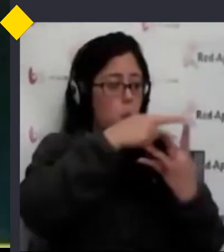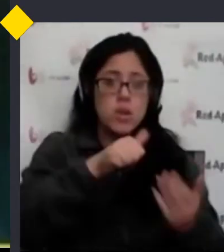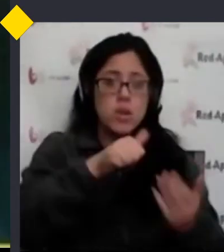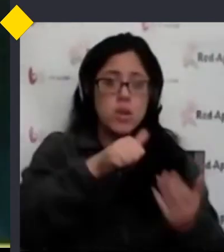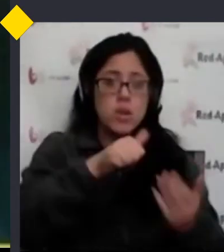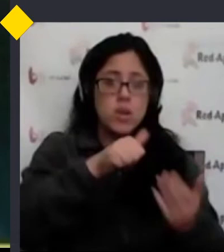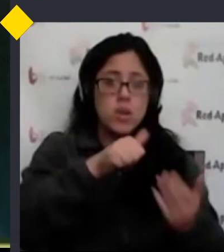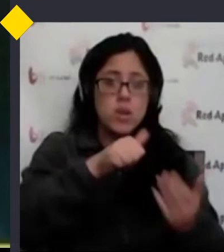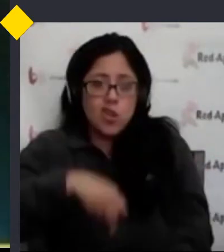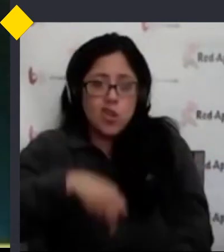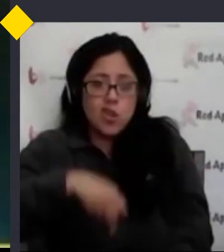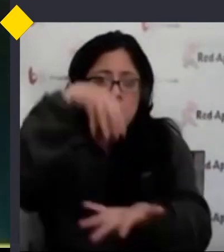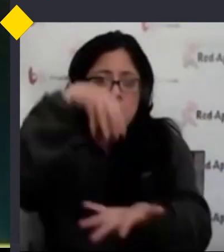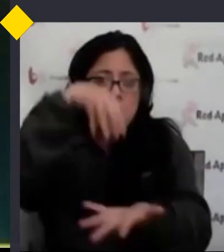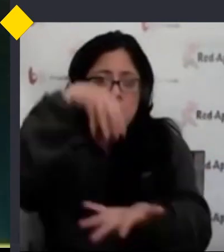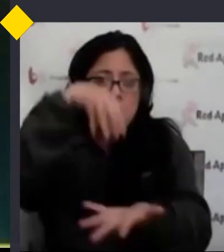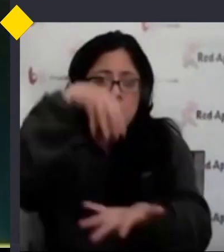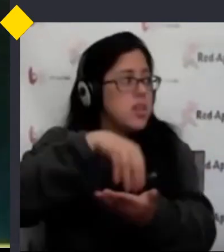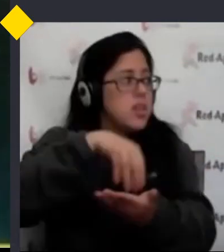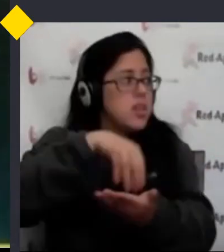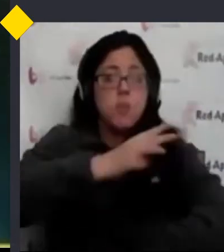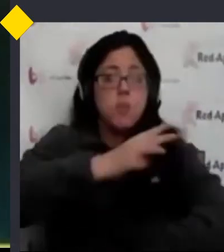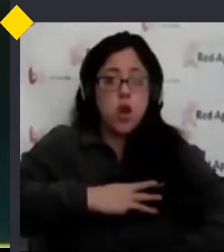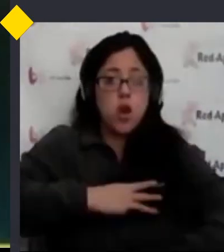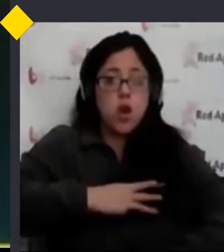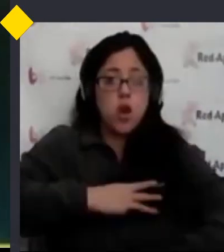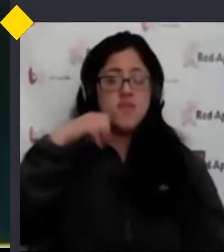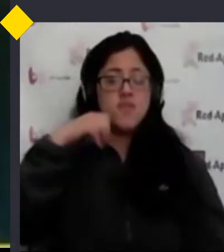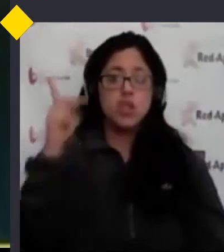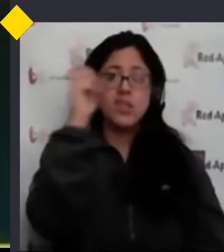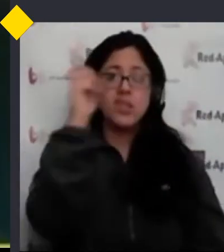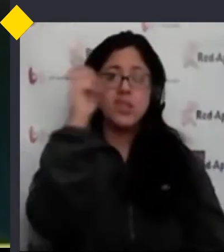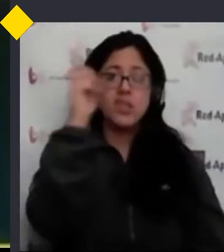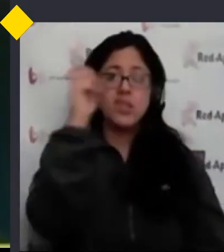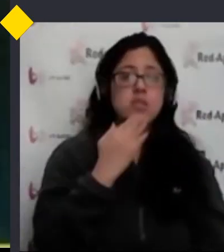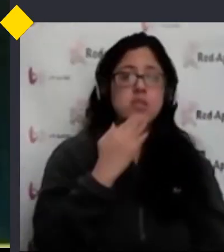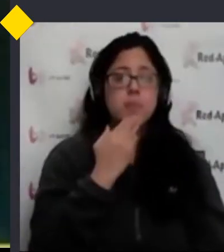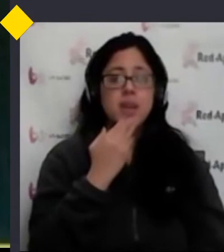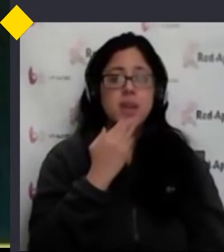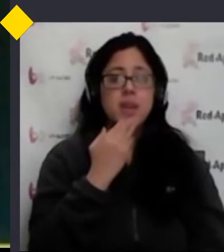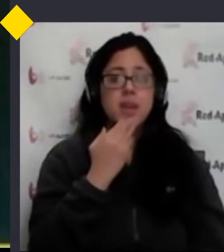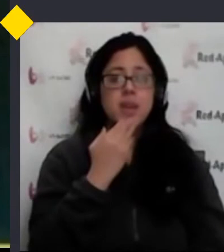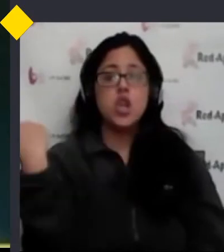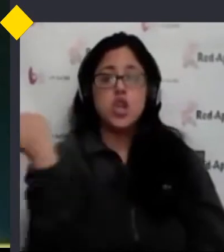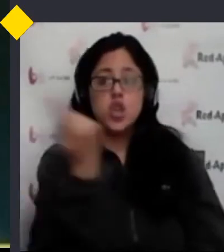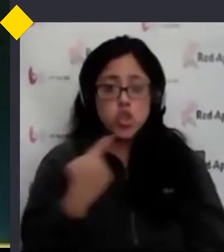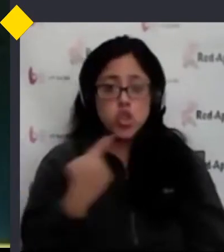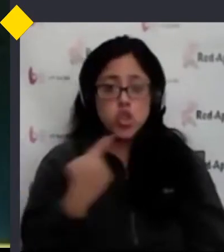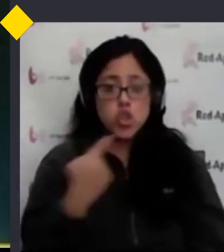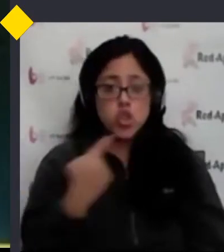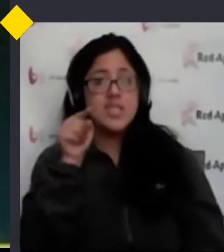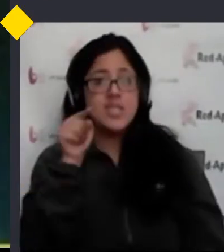ciudad. Eso es fuerte y también creo que nosotros tenemos que, así como algunos nos hemos